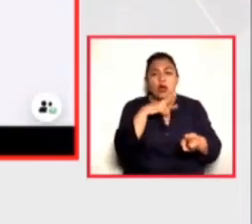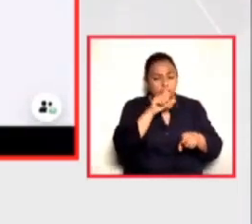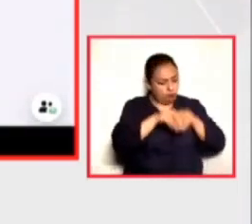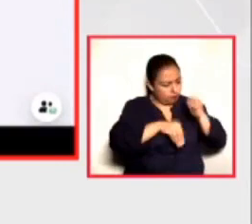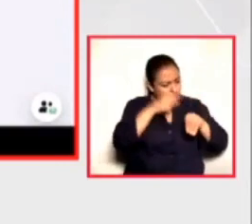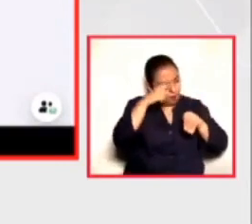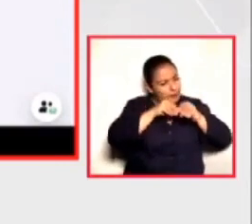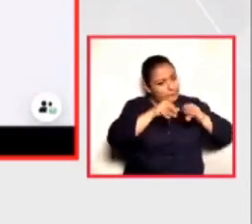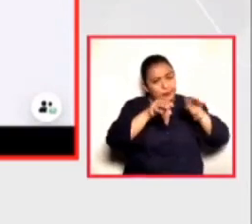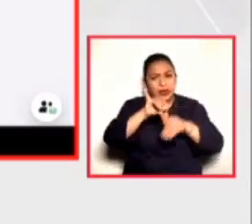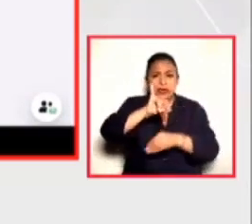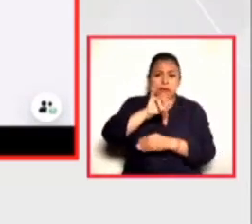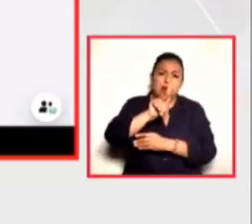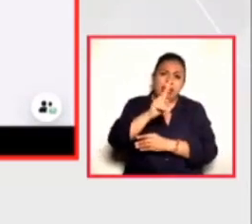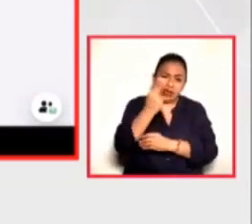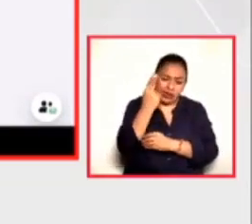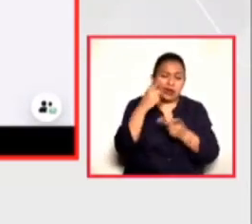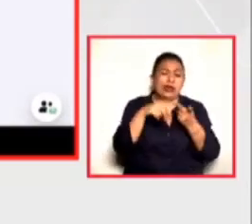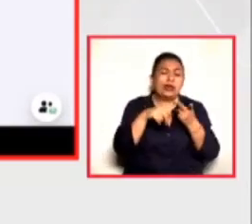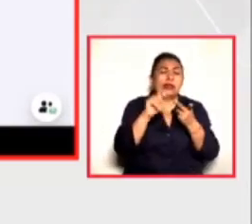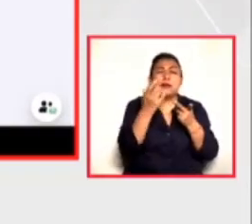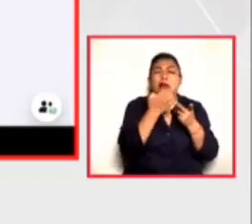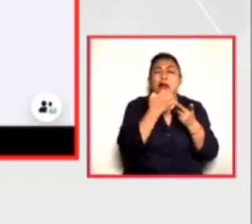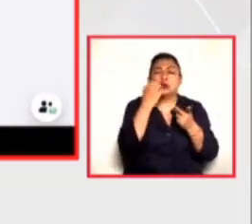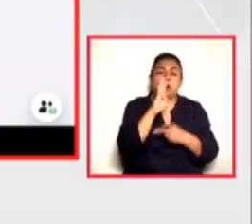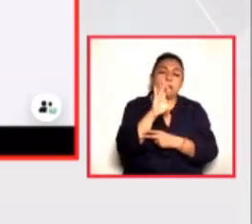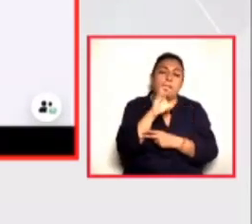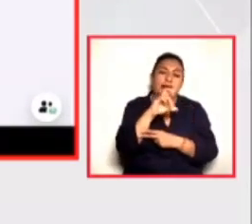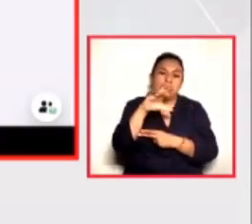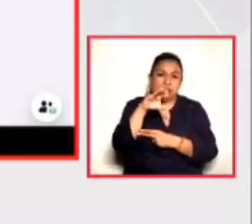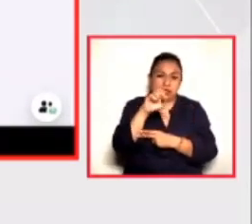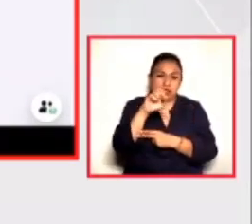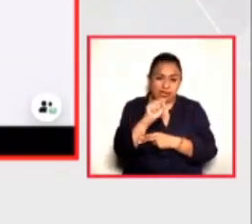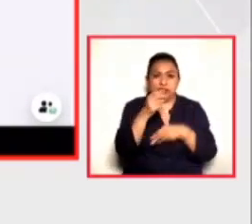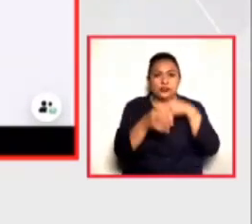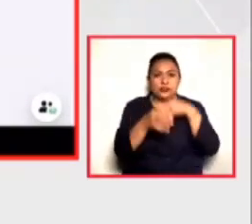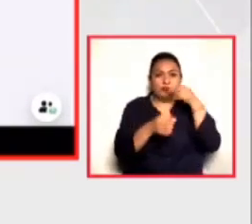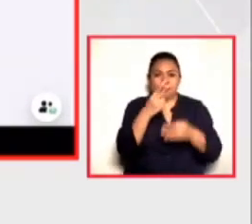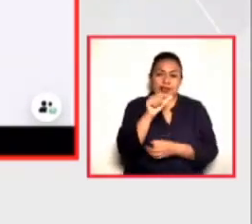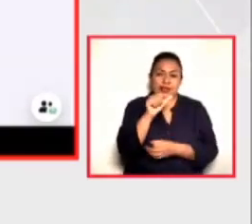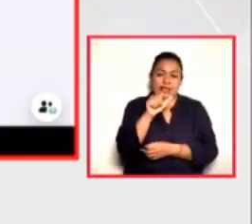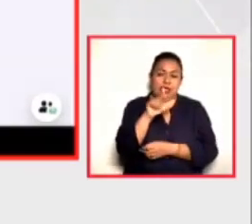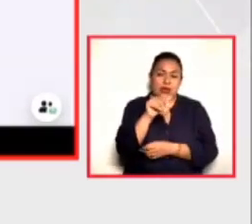IPN y el Colegio de Bachilleres. Noticias 22, Alberto Aranda.